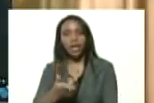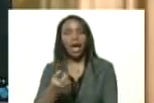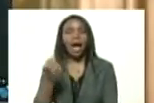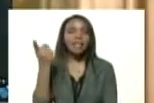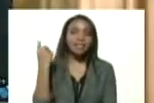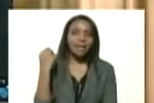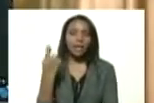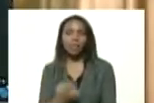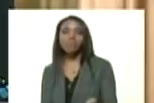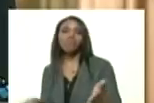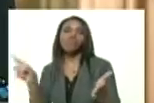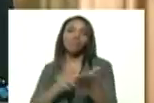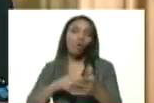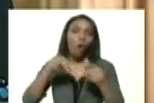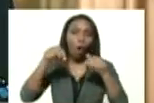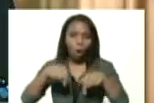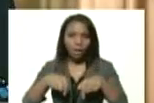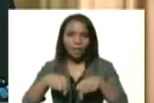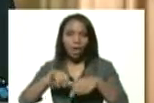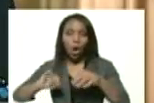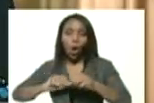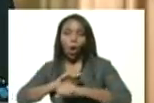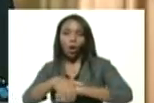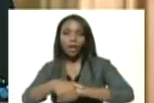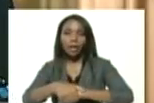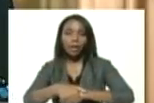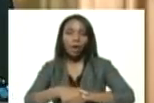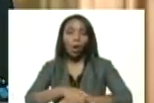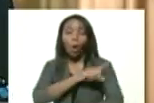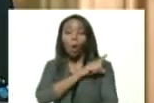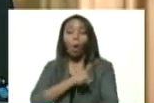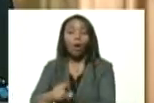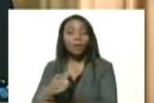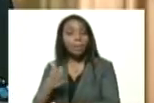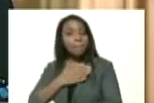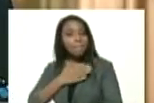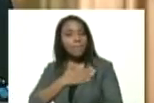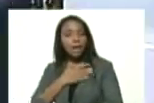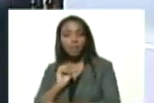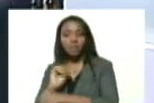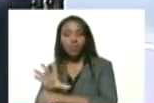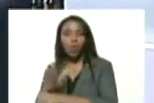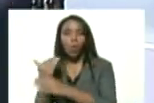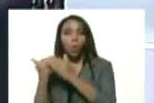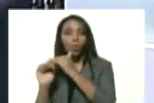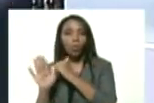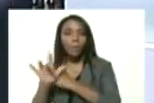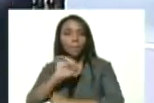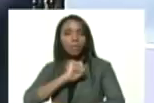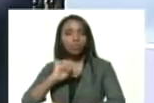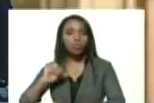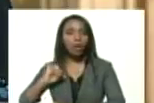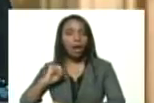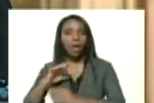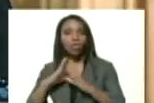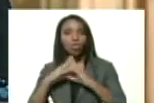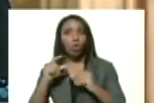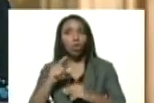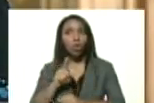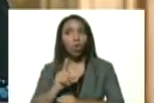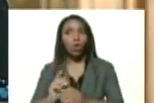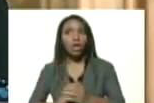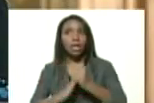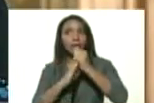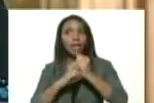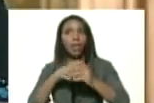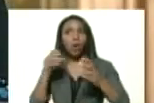ratifico hoy jorge rodríguez por orden mía le envío mensajes personalizados a todos los dirigentes de